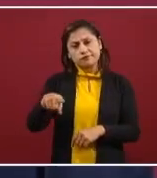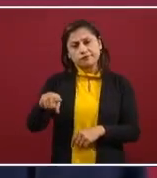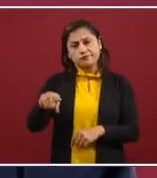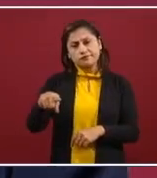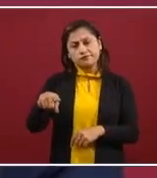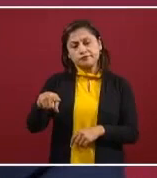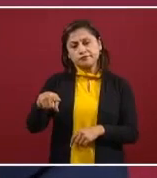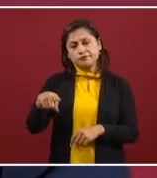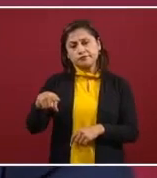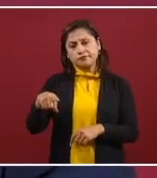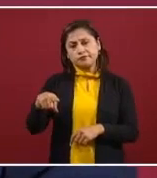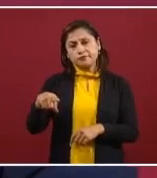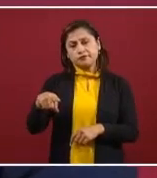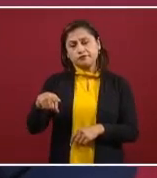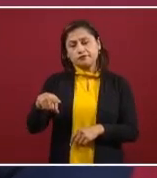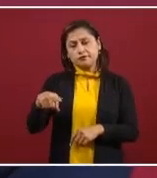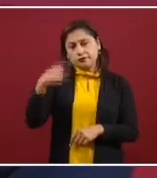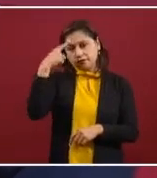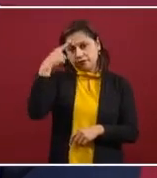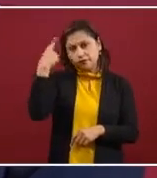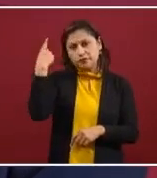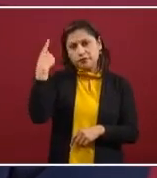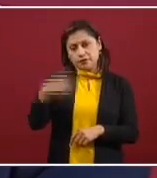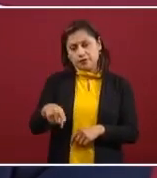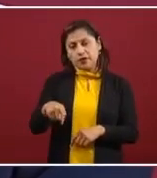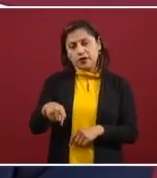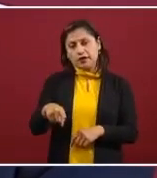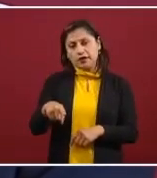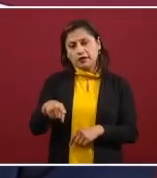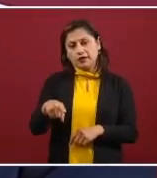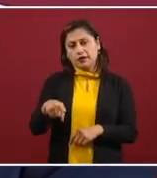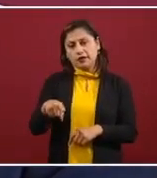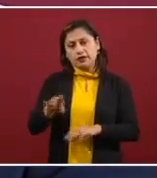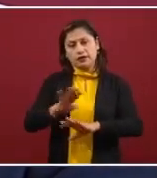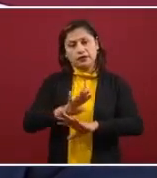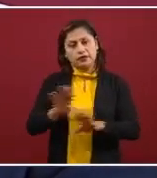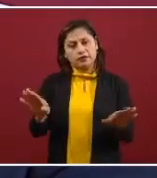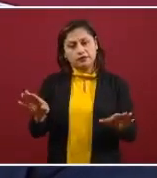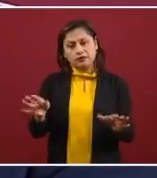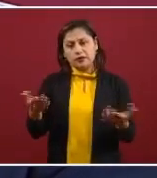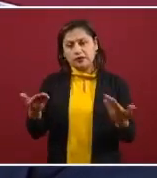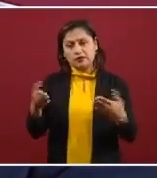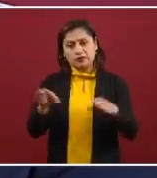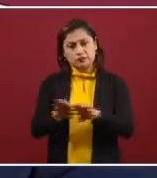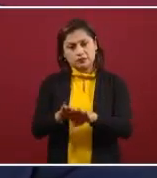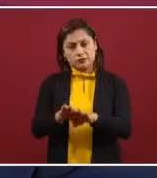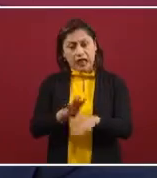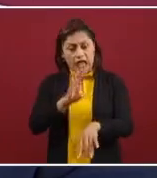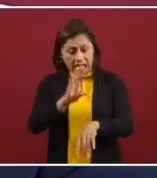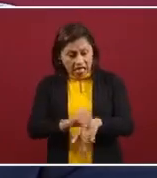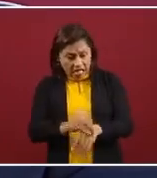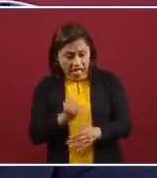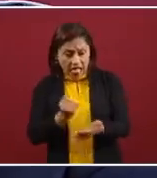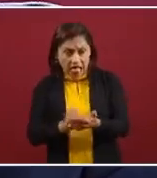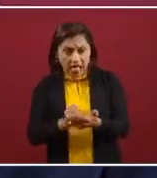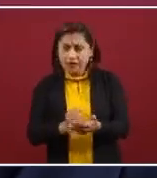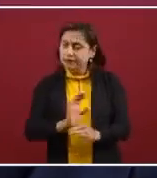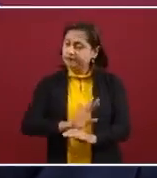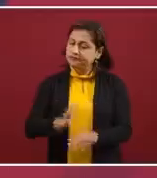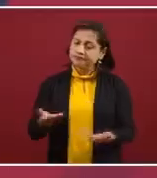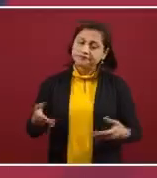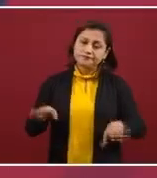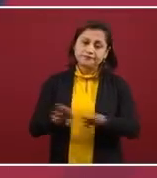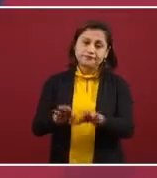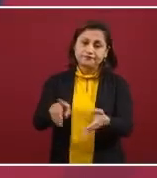de que quedaban canceladas las condonaciones. Entonces, puede